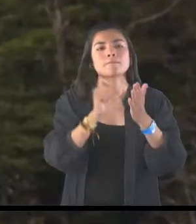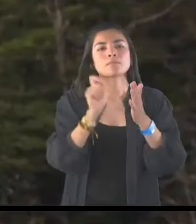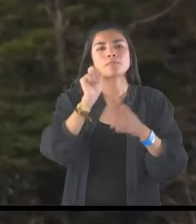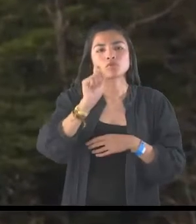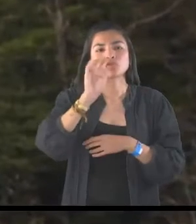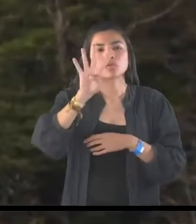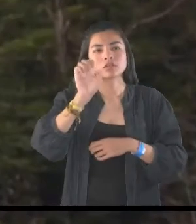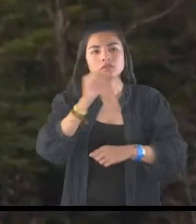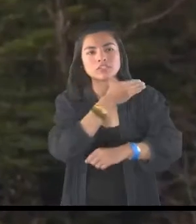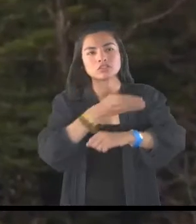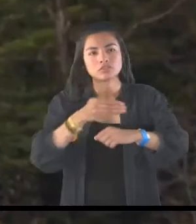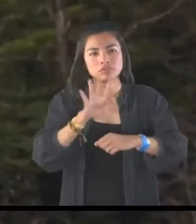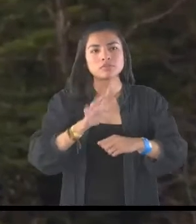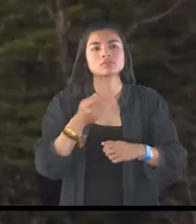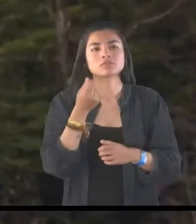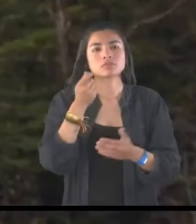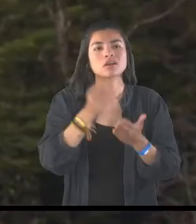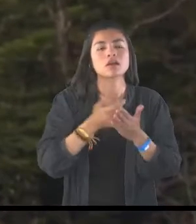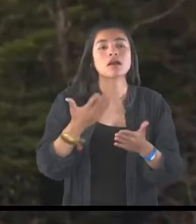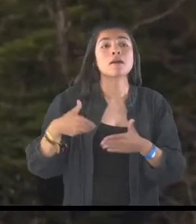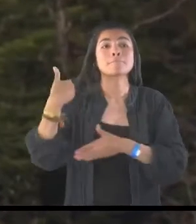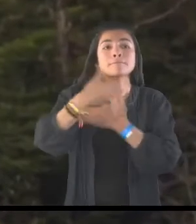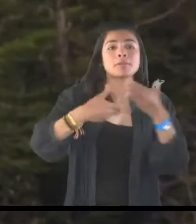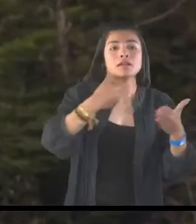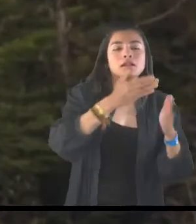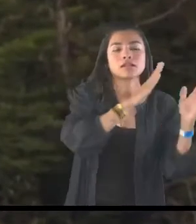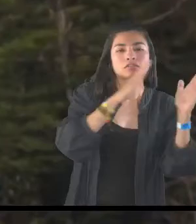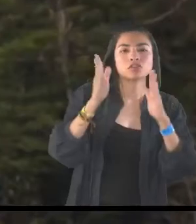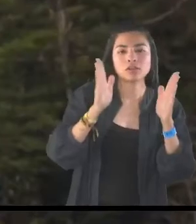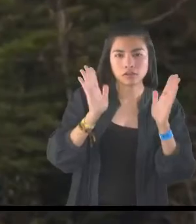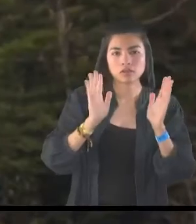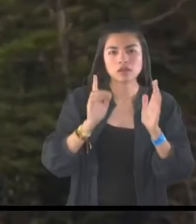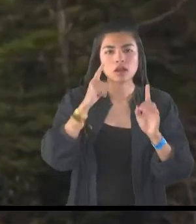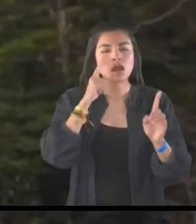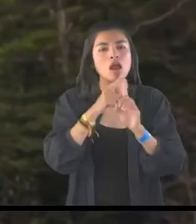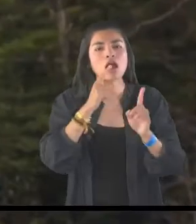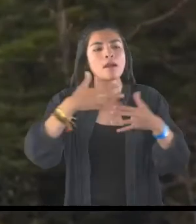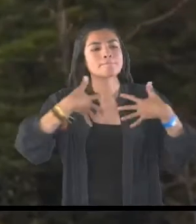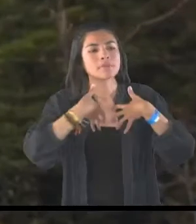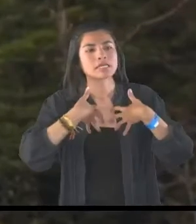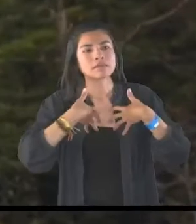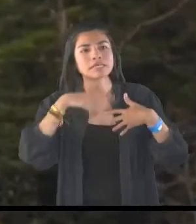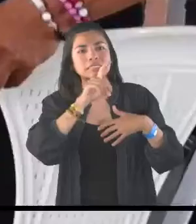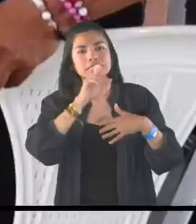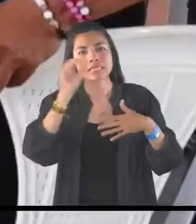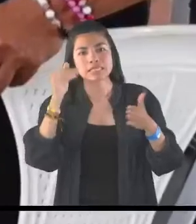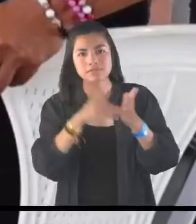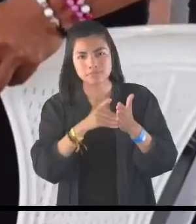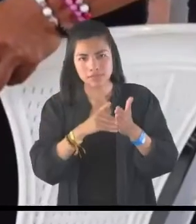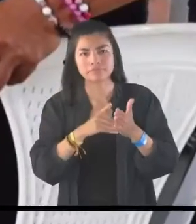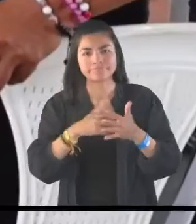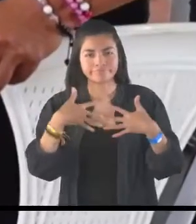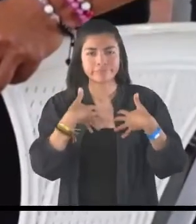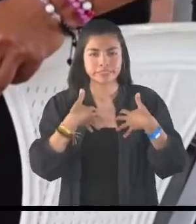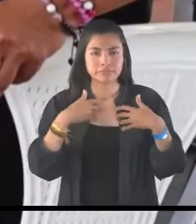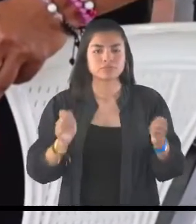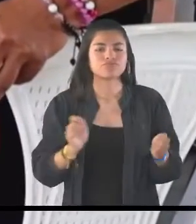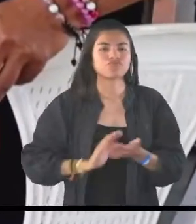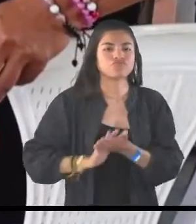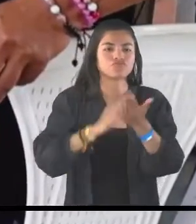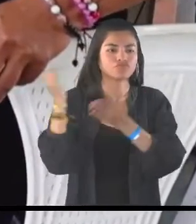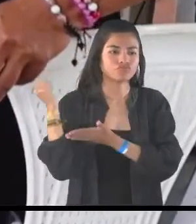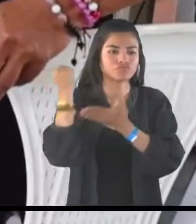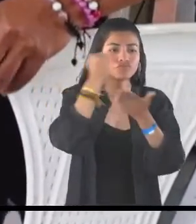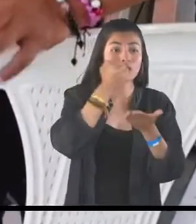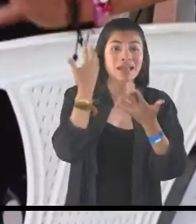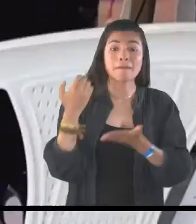que se destinaron en el Plan Nacional de Desarrollo para indemnizar a 600.000 víctimas en el cuatrenio. Se trata del presupuesto más alto